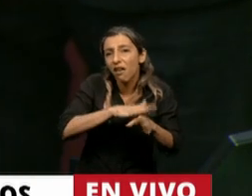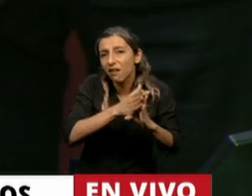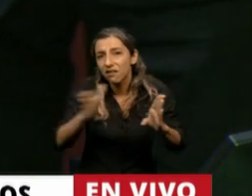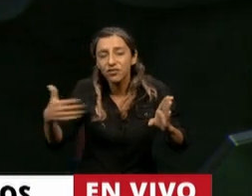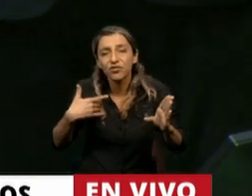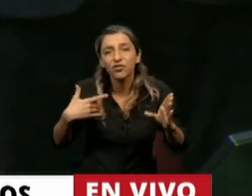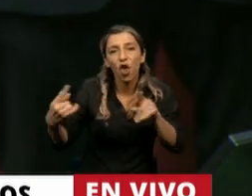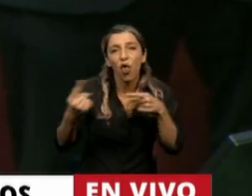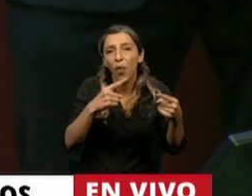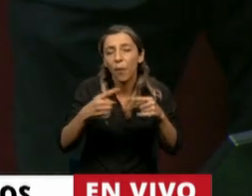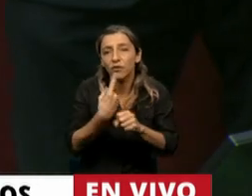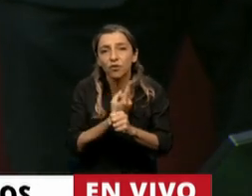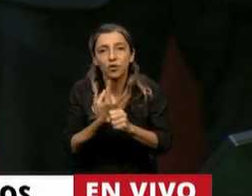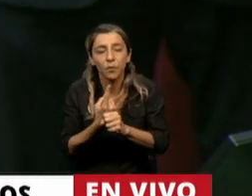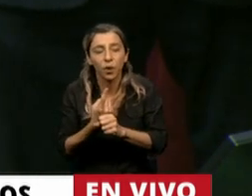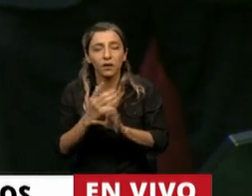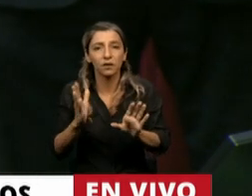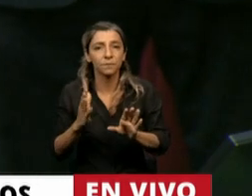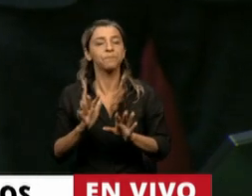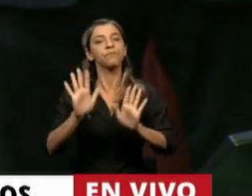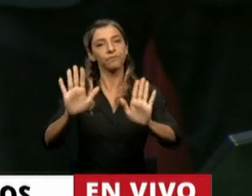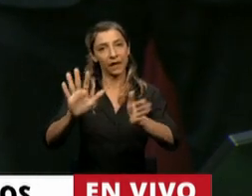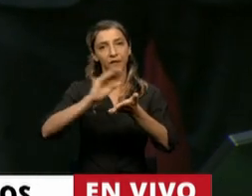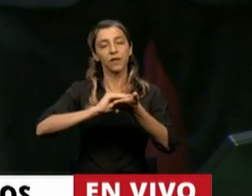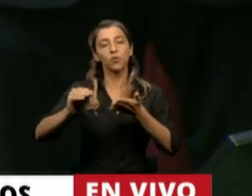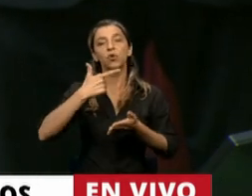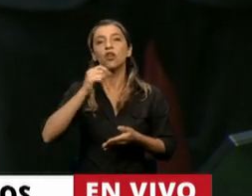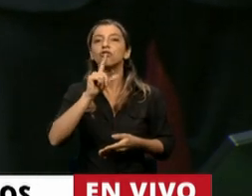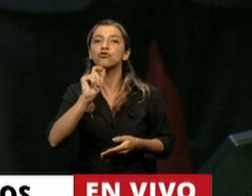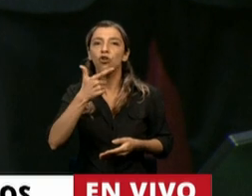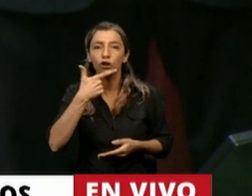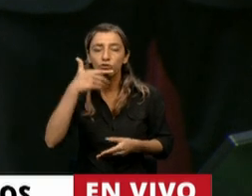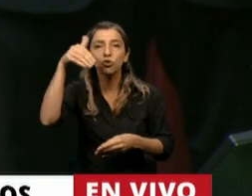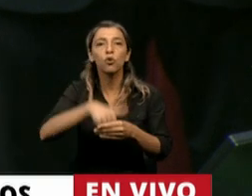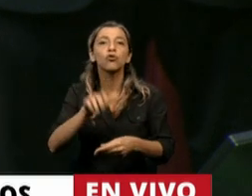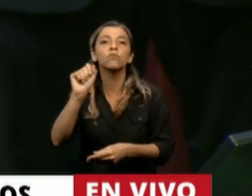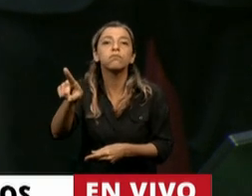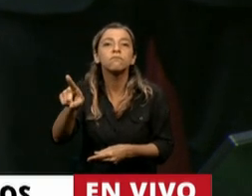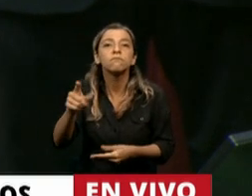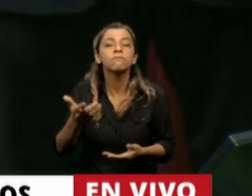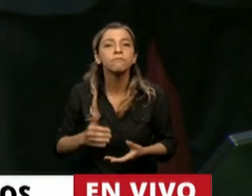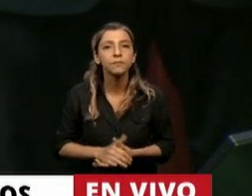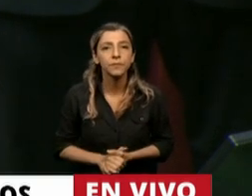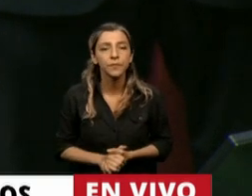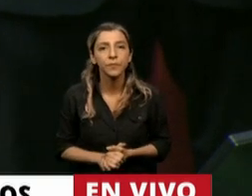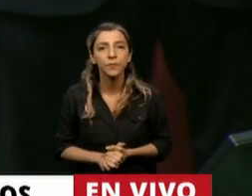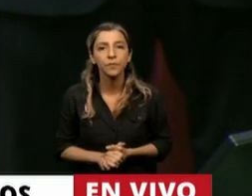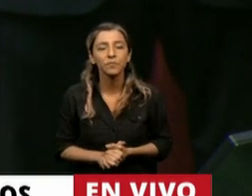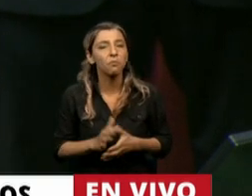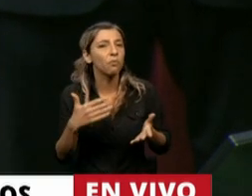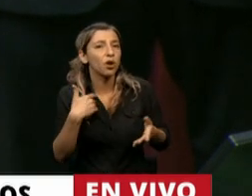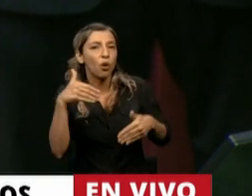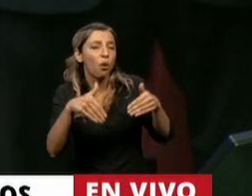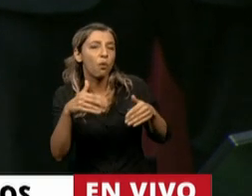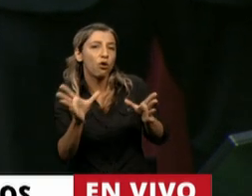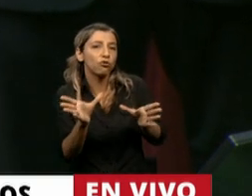votación diputado sotos por el sentido de su voto si se vota los dos juntos